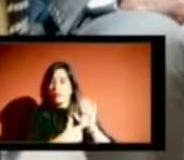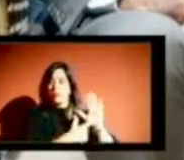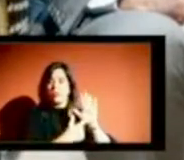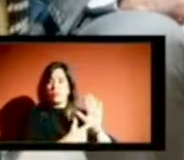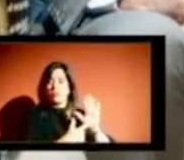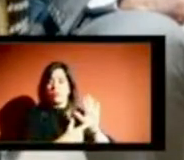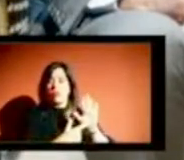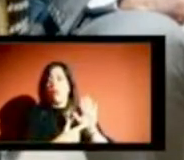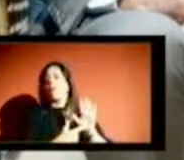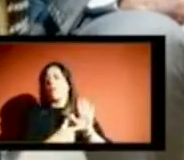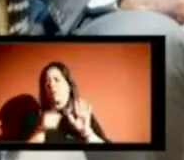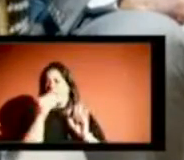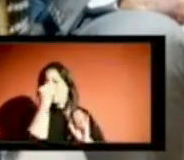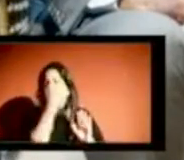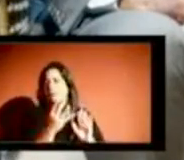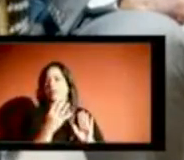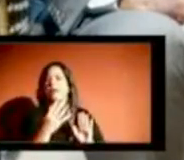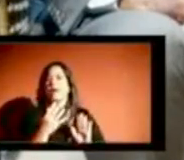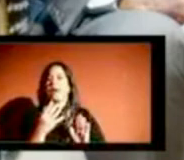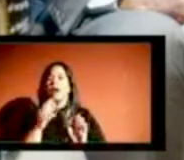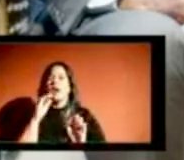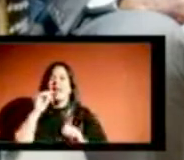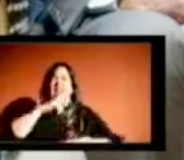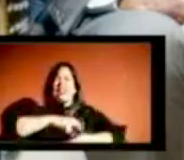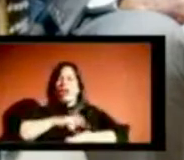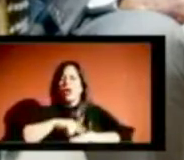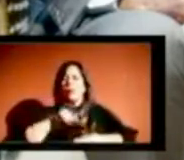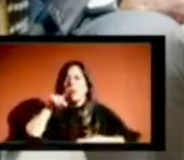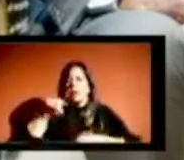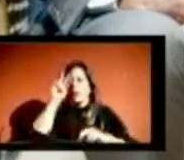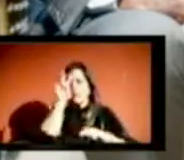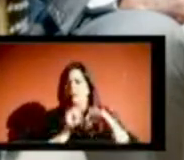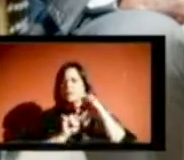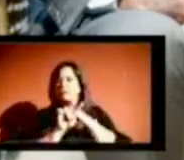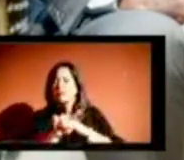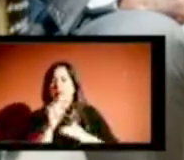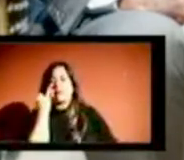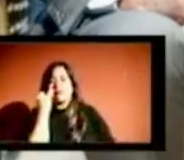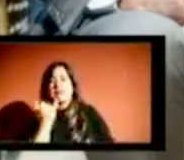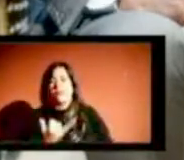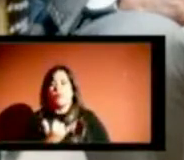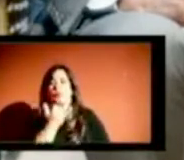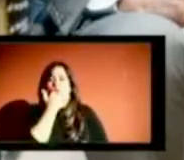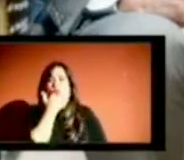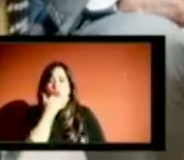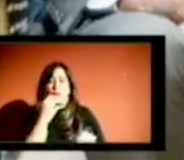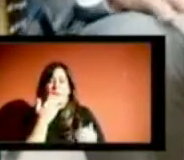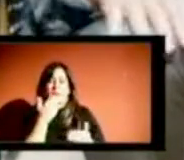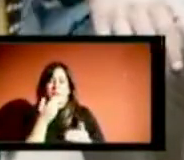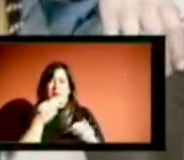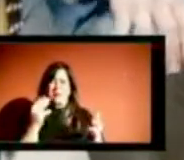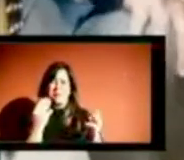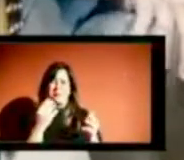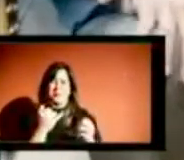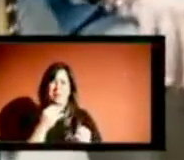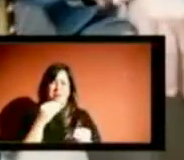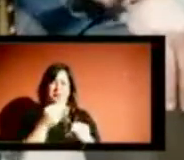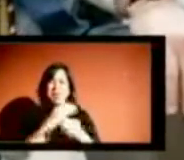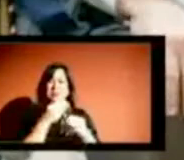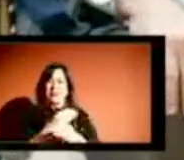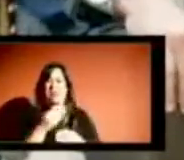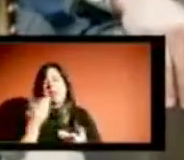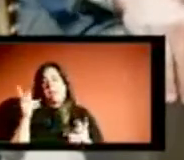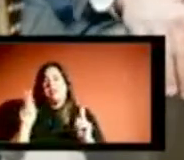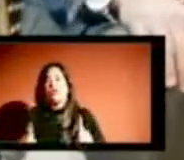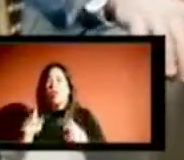mencionó, ¿qué tiempo, verdad, proyecta usted que cuando entonces hay un error matemático se procese rápido, que la